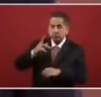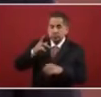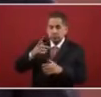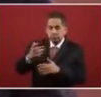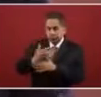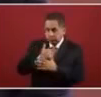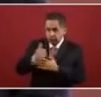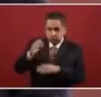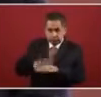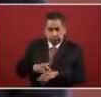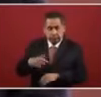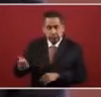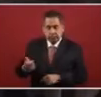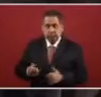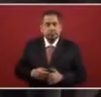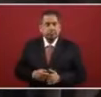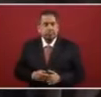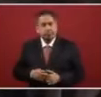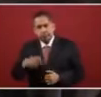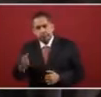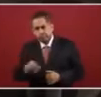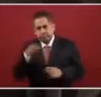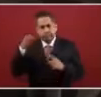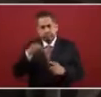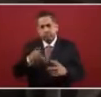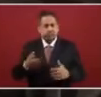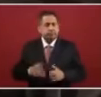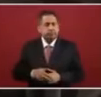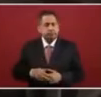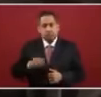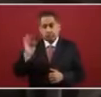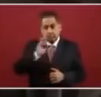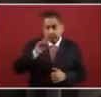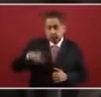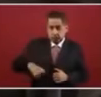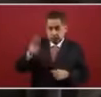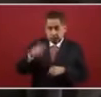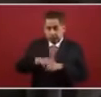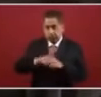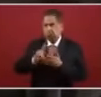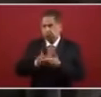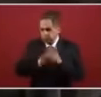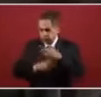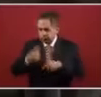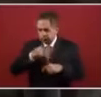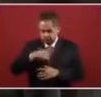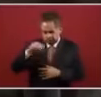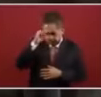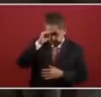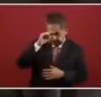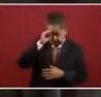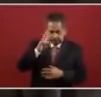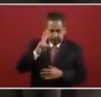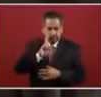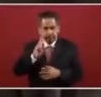dinero. La pregunta concreta, presidente, es si el gobierno federal puede repensar